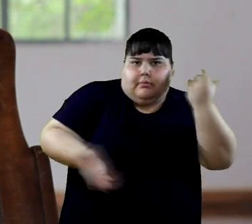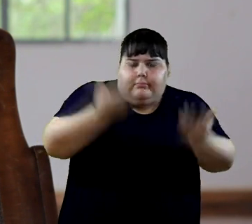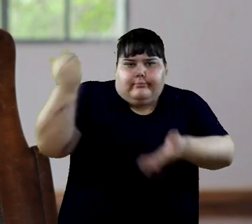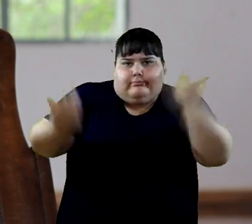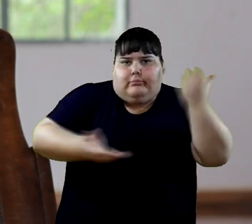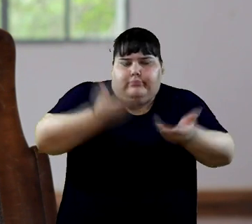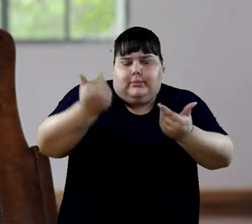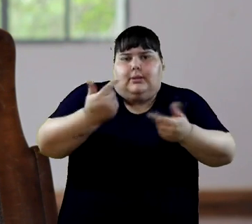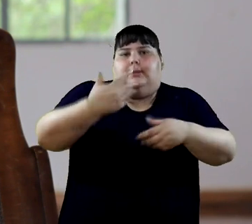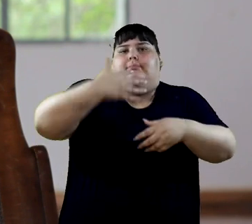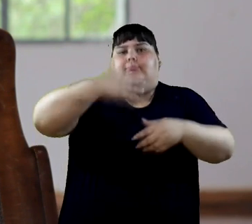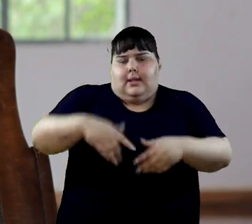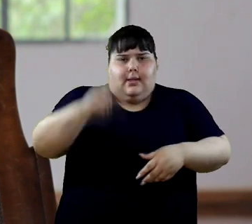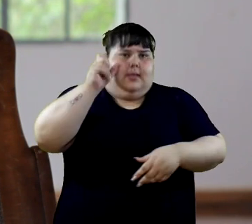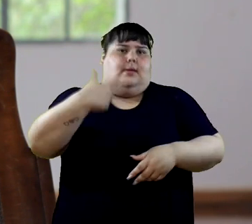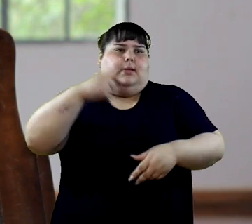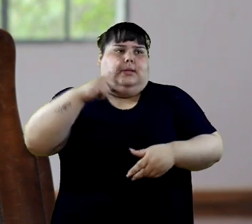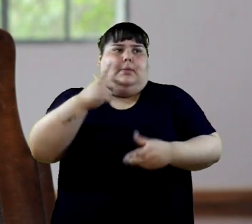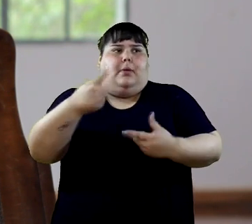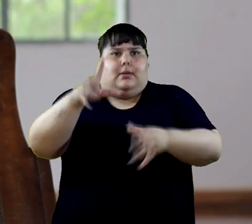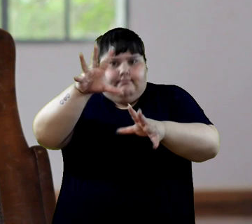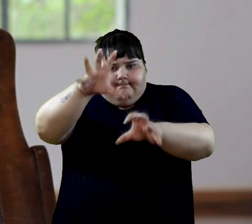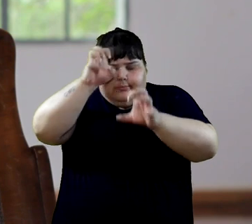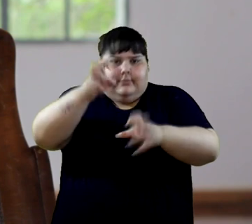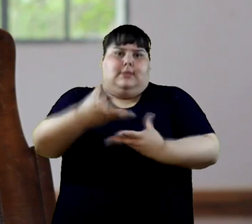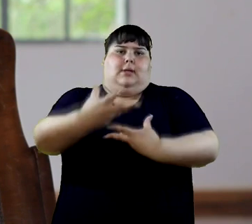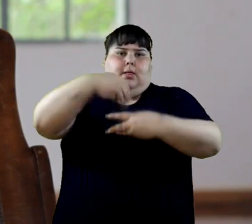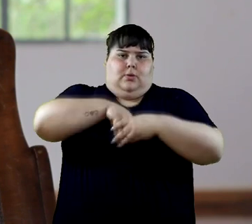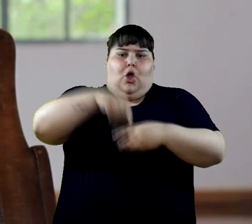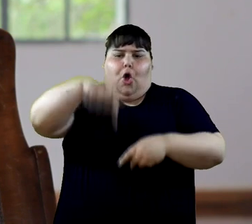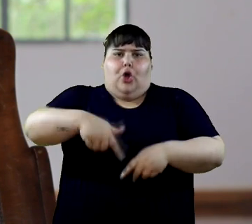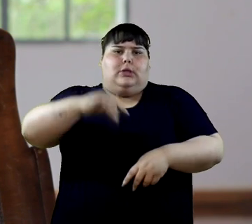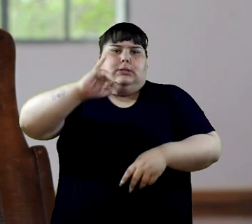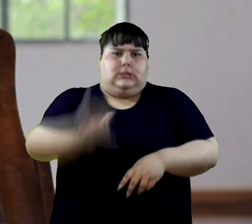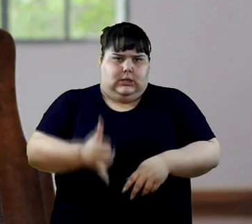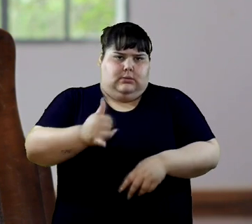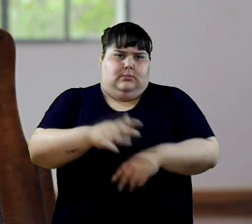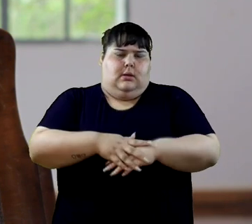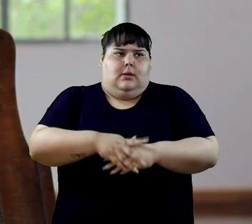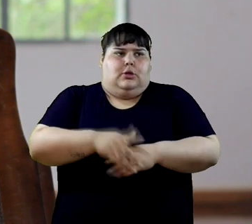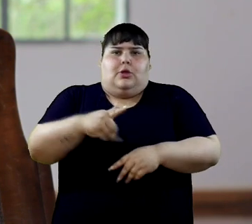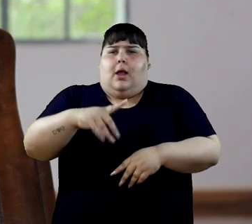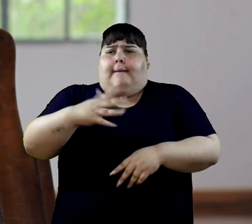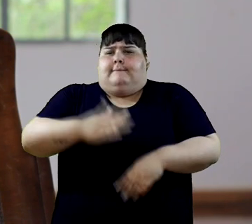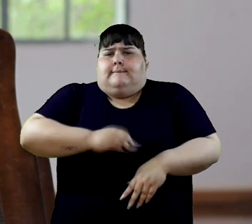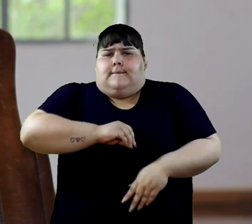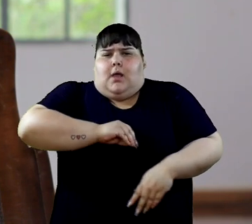para entender la ESI y comprenderla y hacerla carne. Sí, hoy día sí. Hoy día sí es un amor,